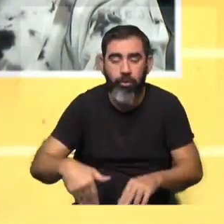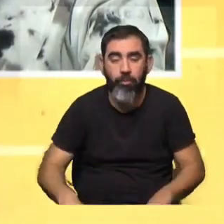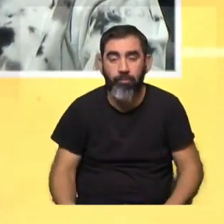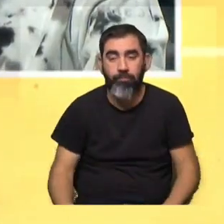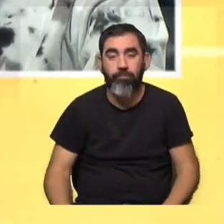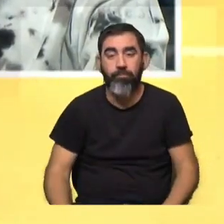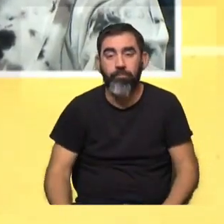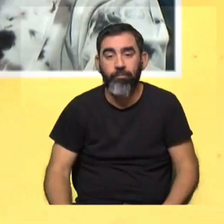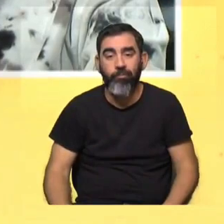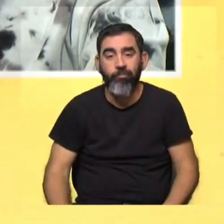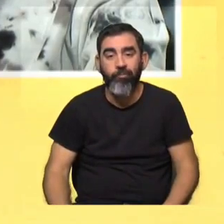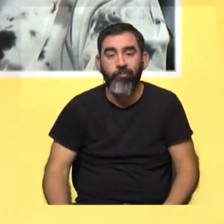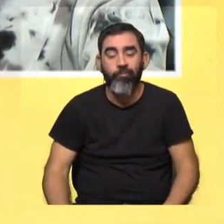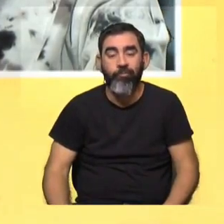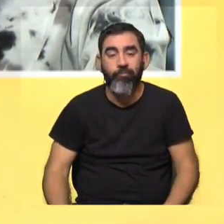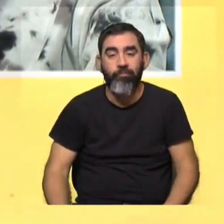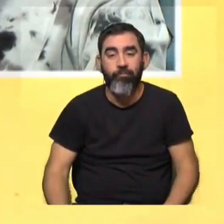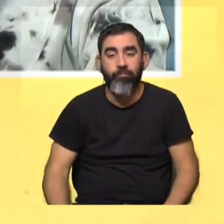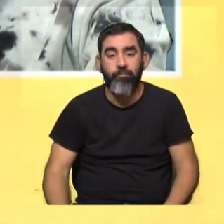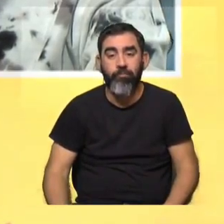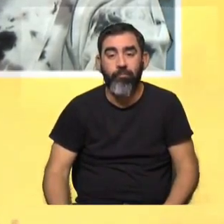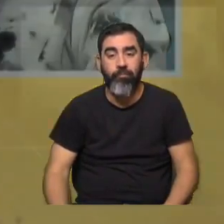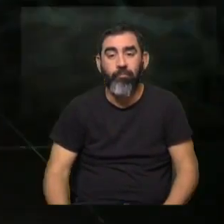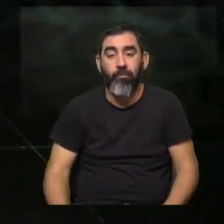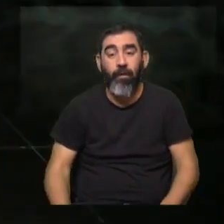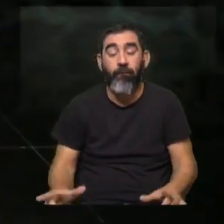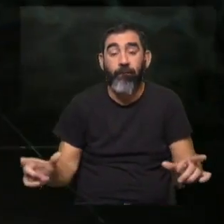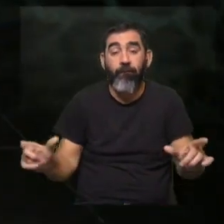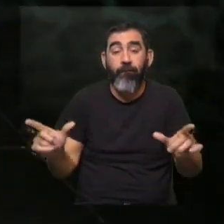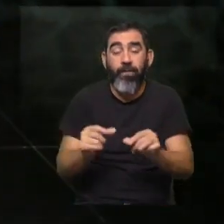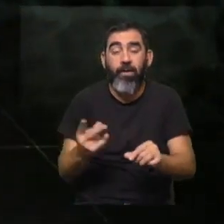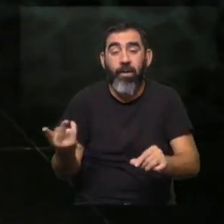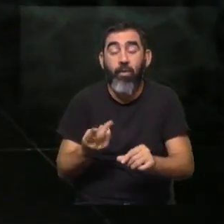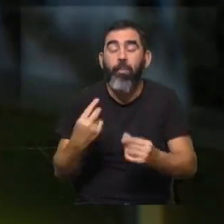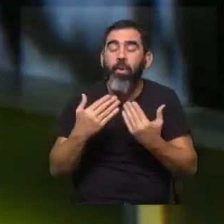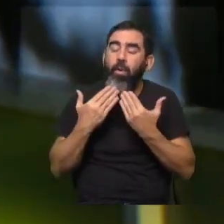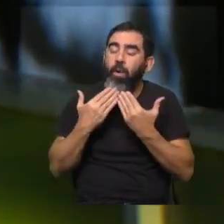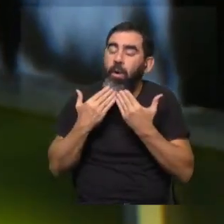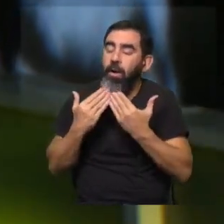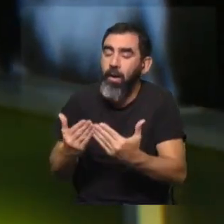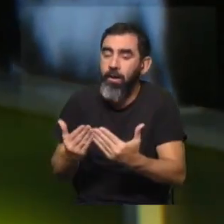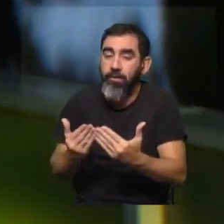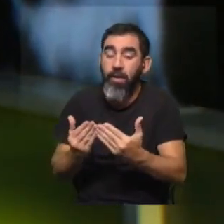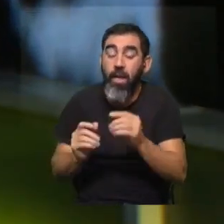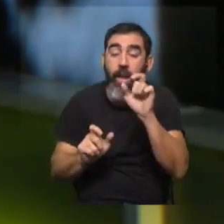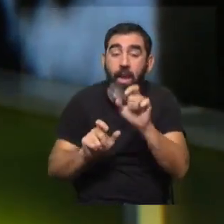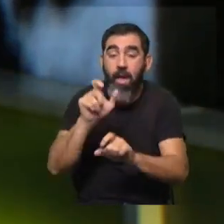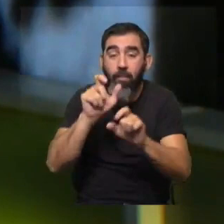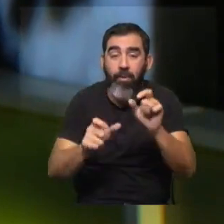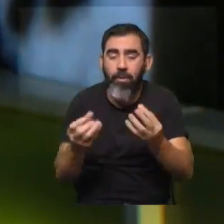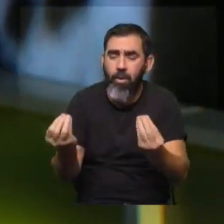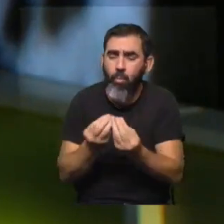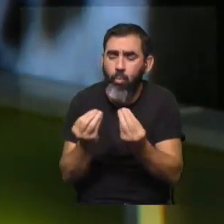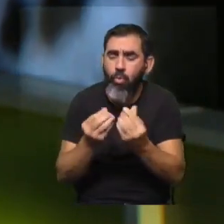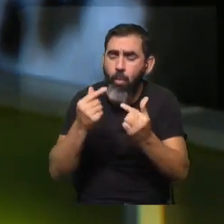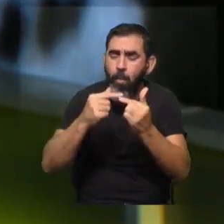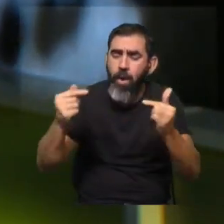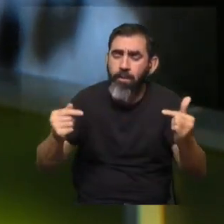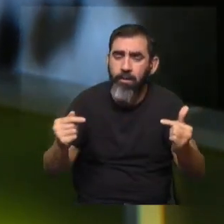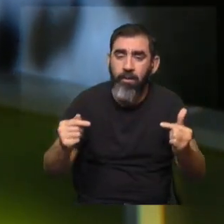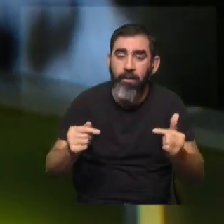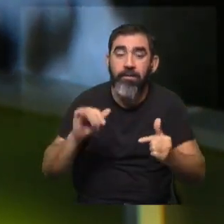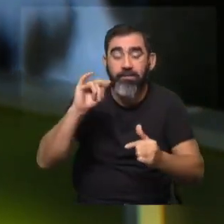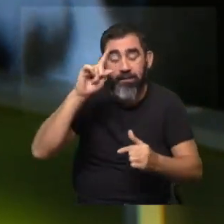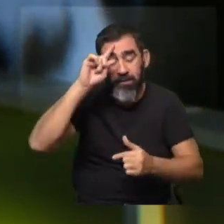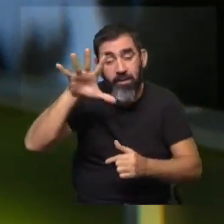animal cazado y nunca más. Alexandra, Nadia, cerramos. No quiero dejar de agradecer a toda la gente que nos dio muchísimo material. Por favor, si ustedes